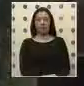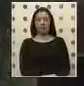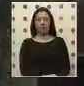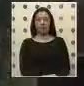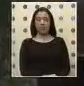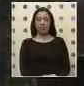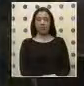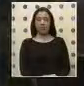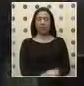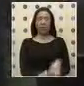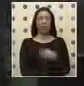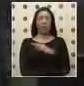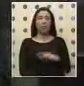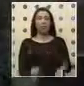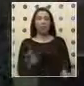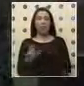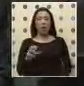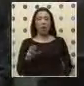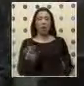...el diputado Lemus.